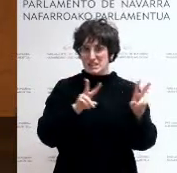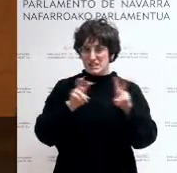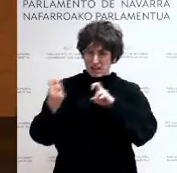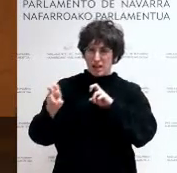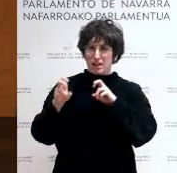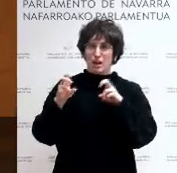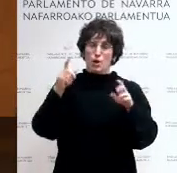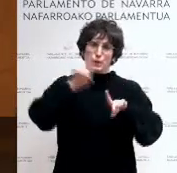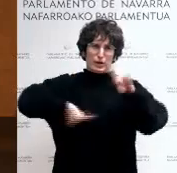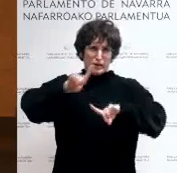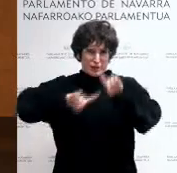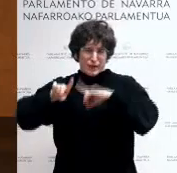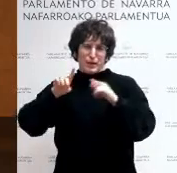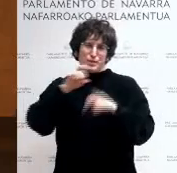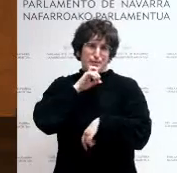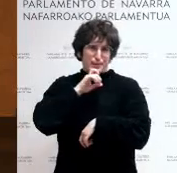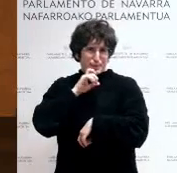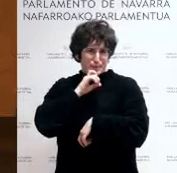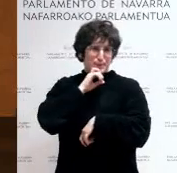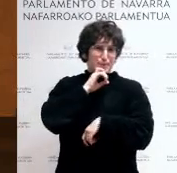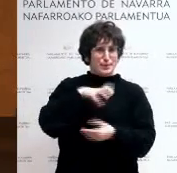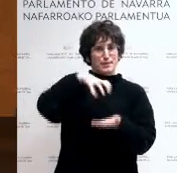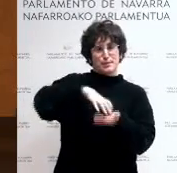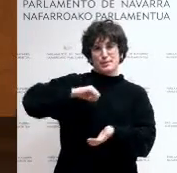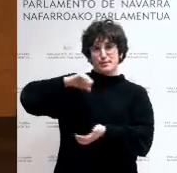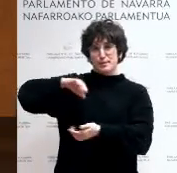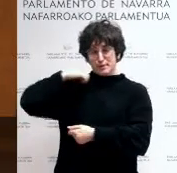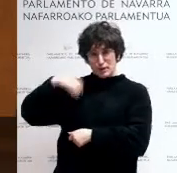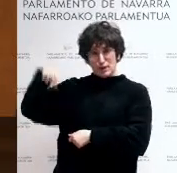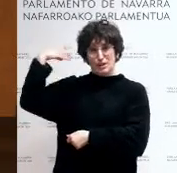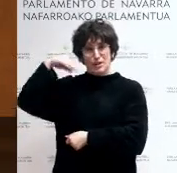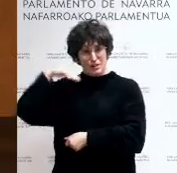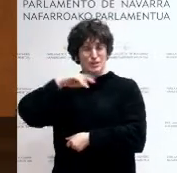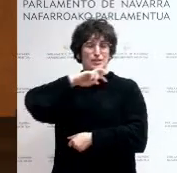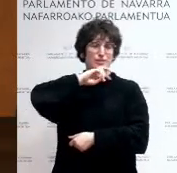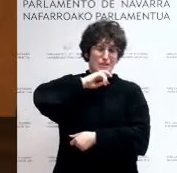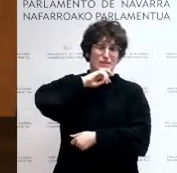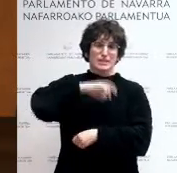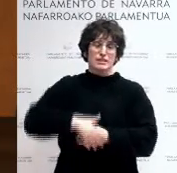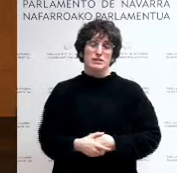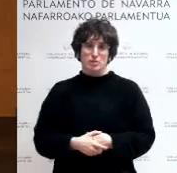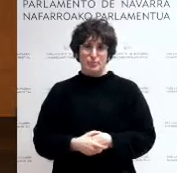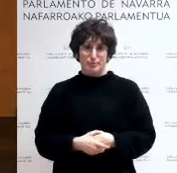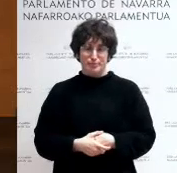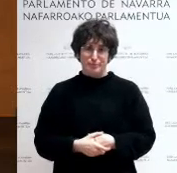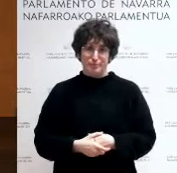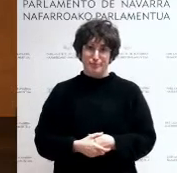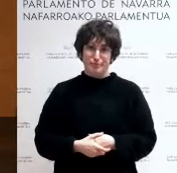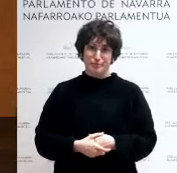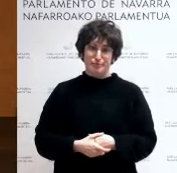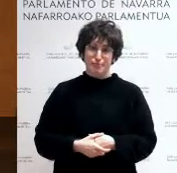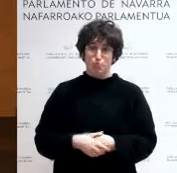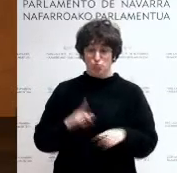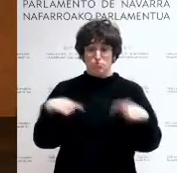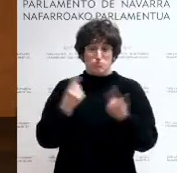de radiología en el Hospital Comarcal Reina Sofía de Tudela y en el Hospital Comarcal García Orcoyen de Estella. En nuestra opinión, no